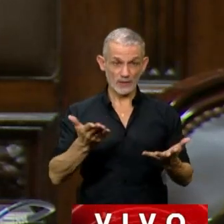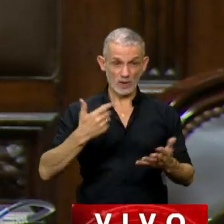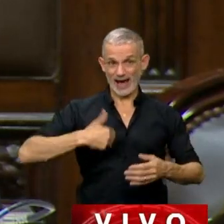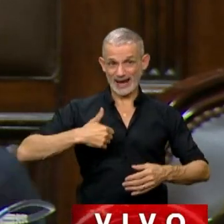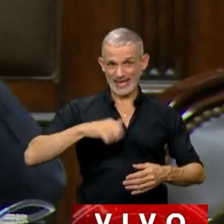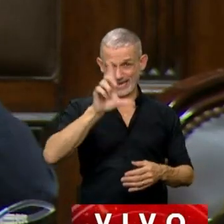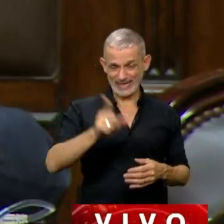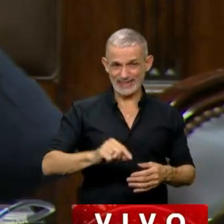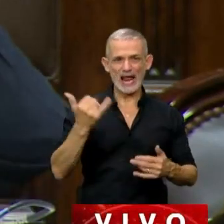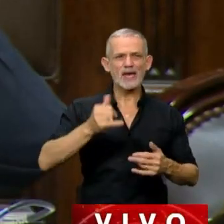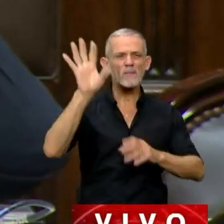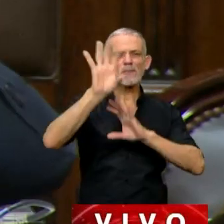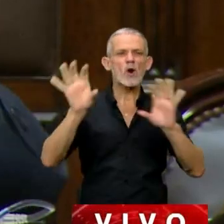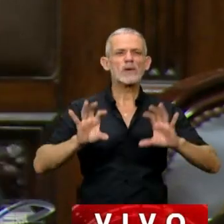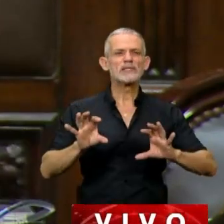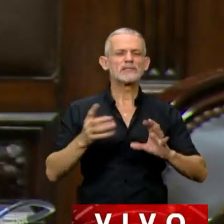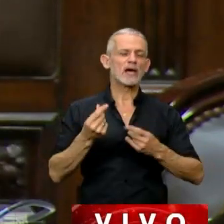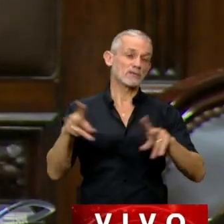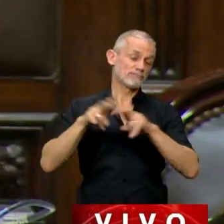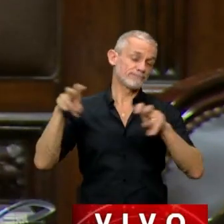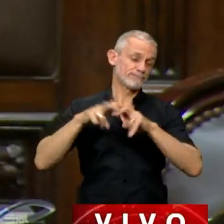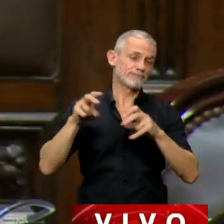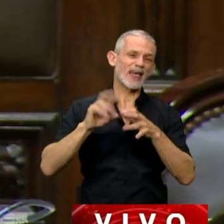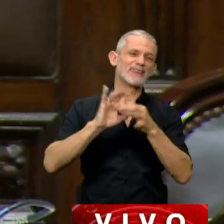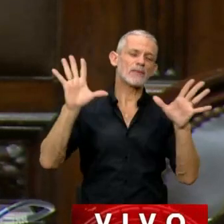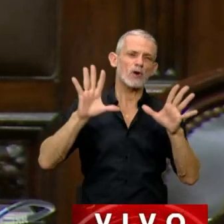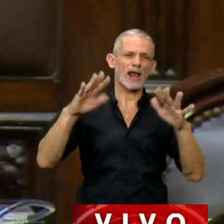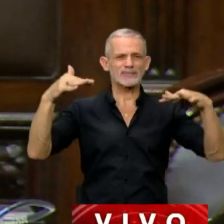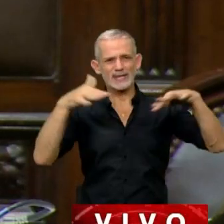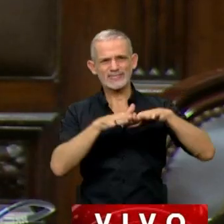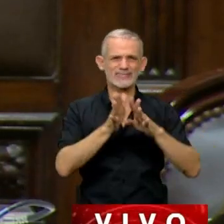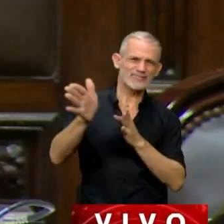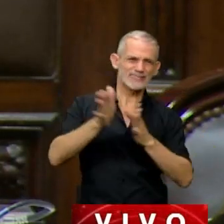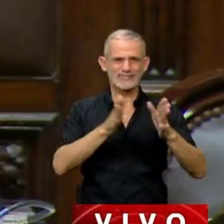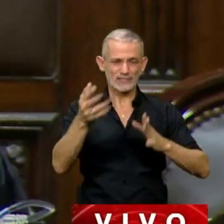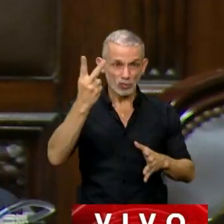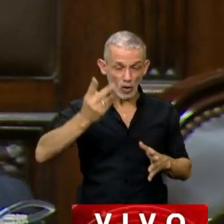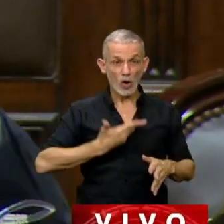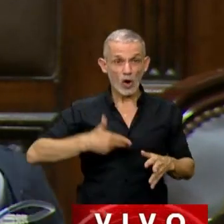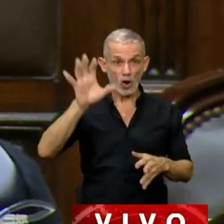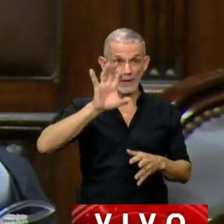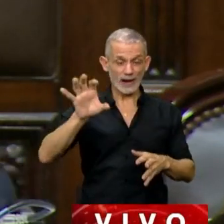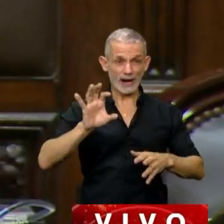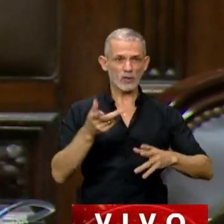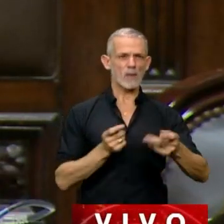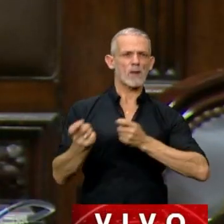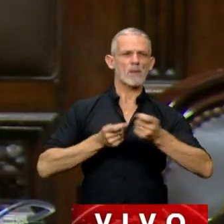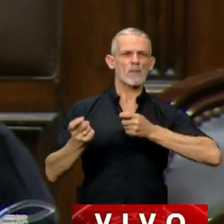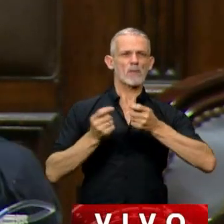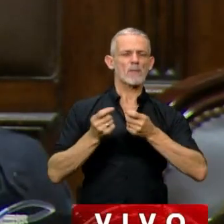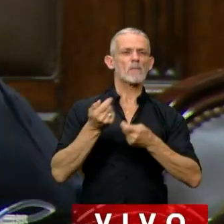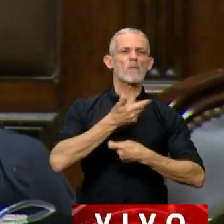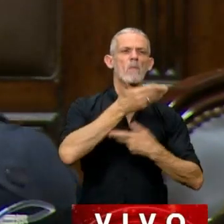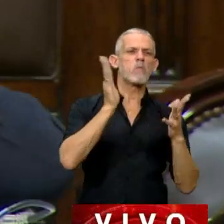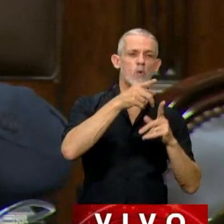la Argentina tenemos provincias rentísticas con democracias híbridas. Los gobernadores administran la cosa pública